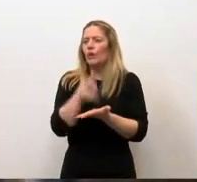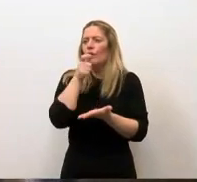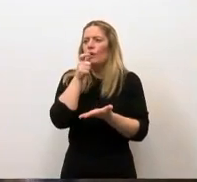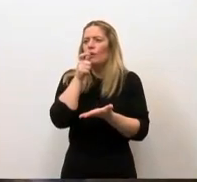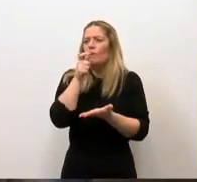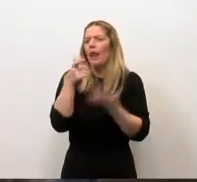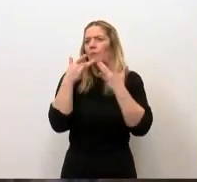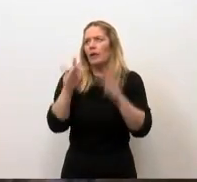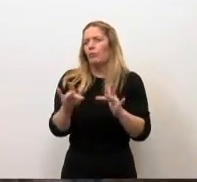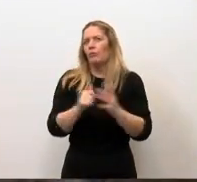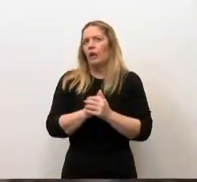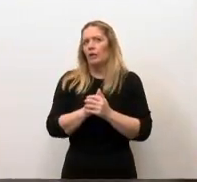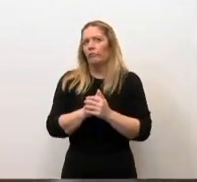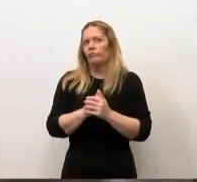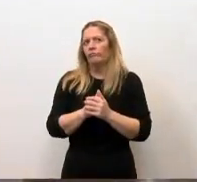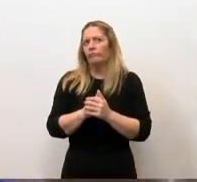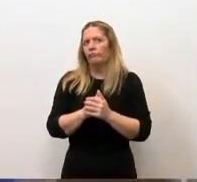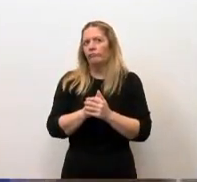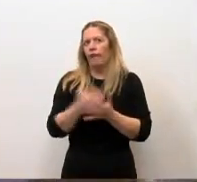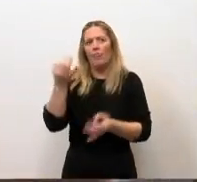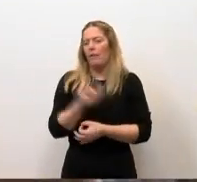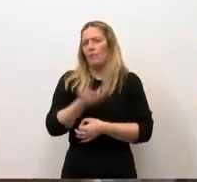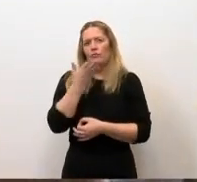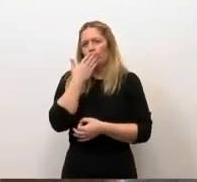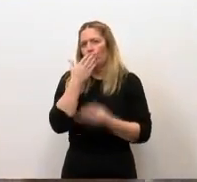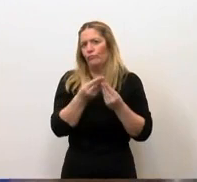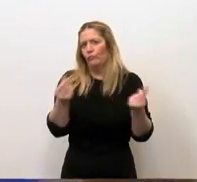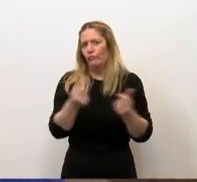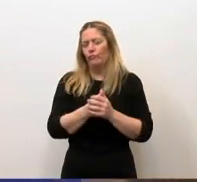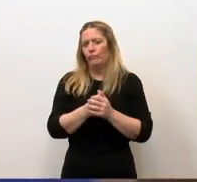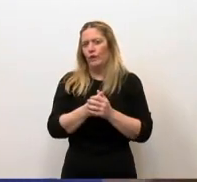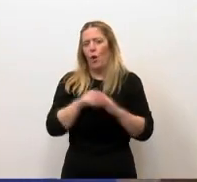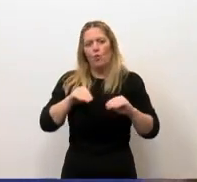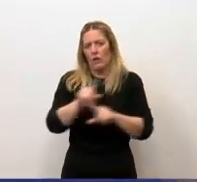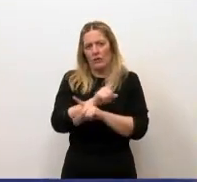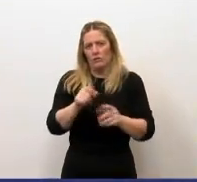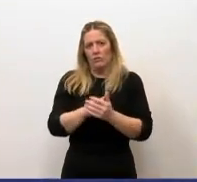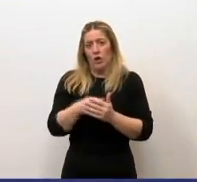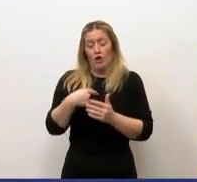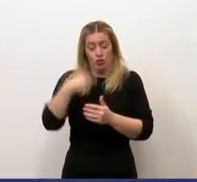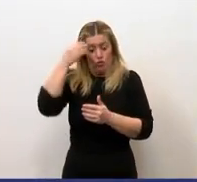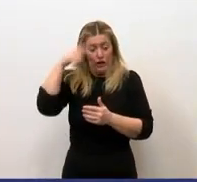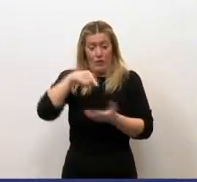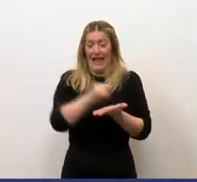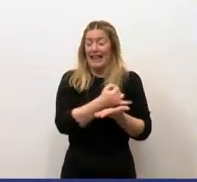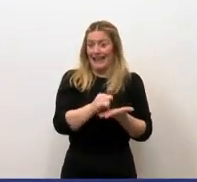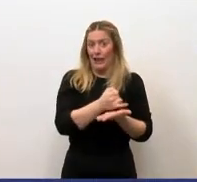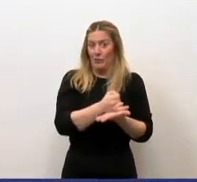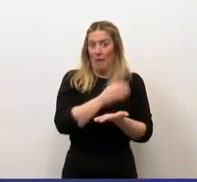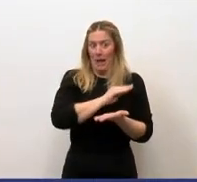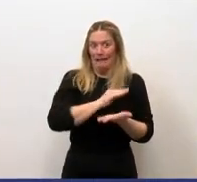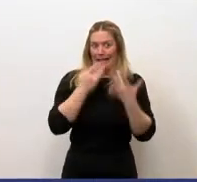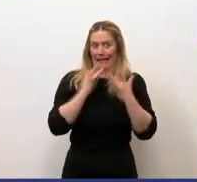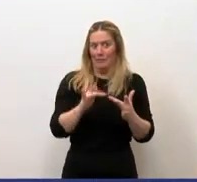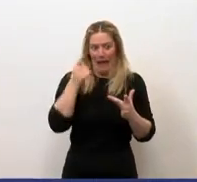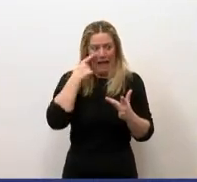la palabra neutra, no tenemos que utilizarla. En este caso, yo creo que es bastante neutra esta asignatura para ver cómo metemos